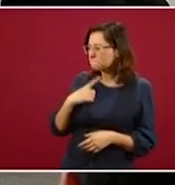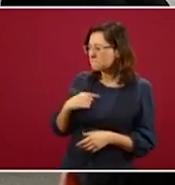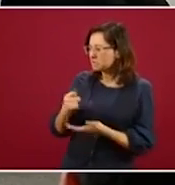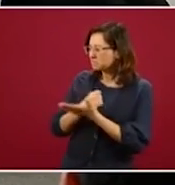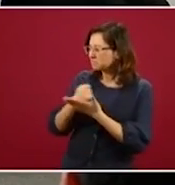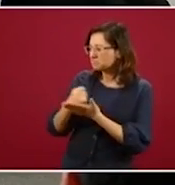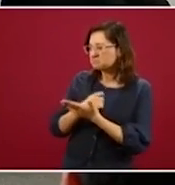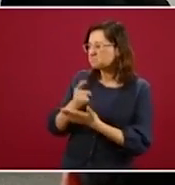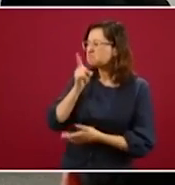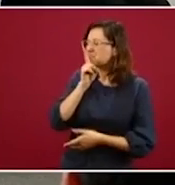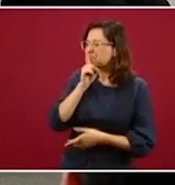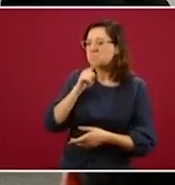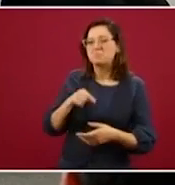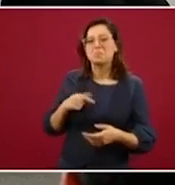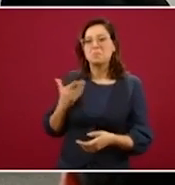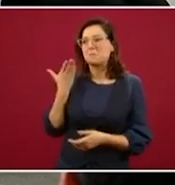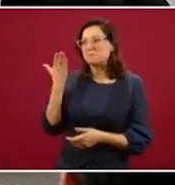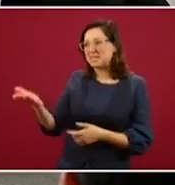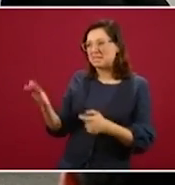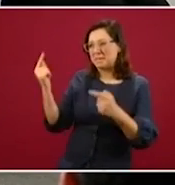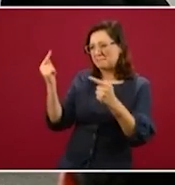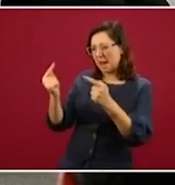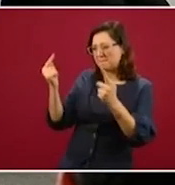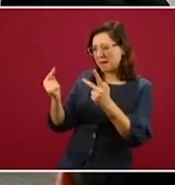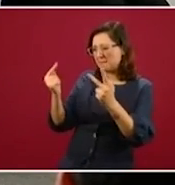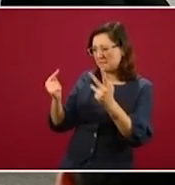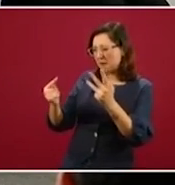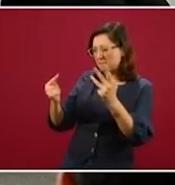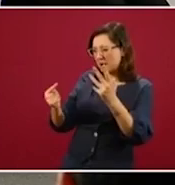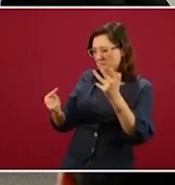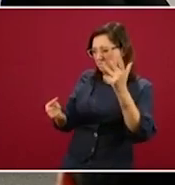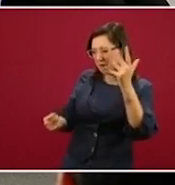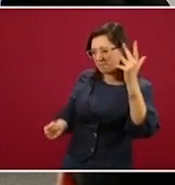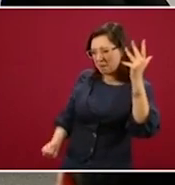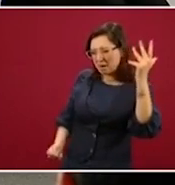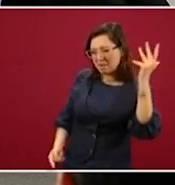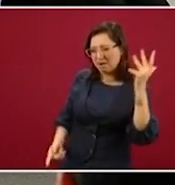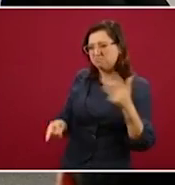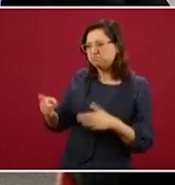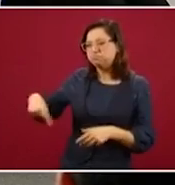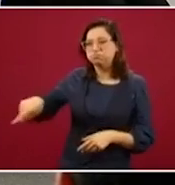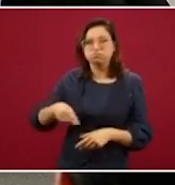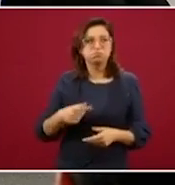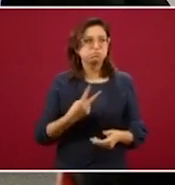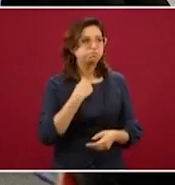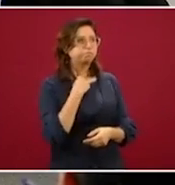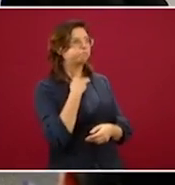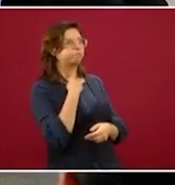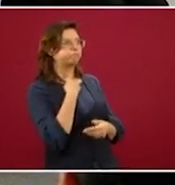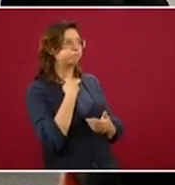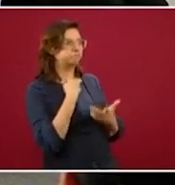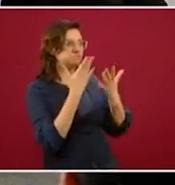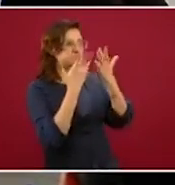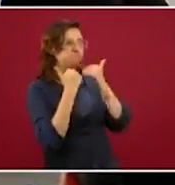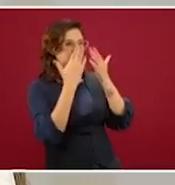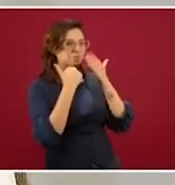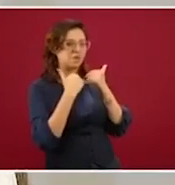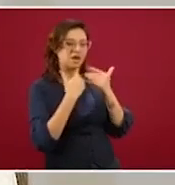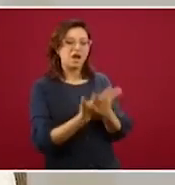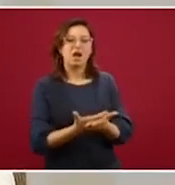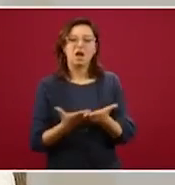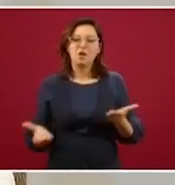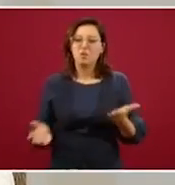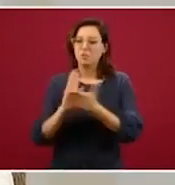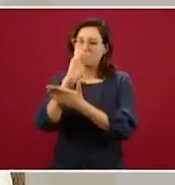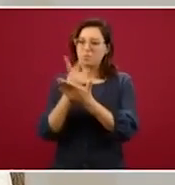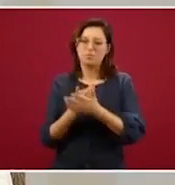Les piden todo tipo de garantías que no tiene la gente. Este es un programa con otras